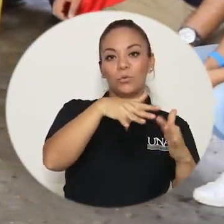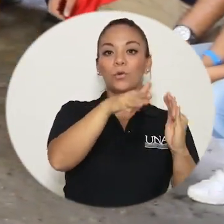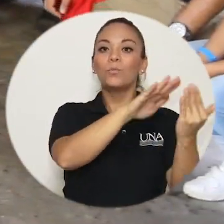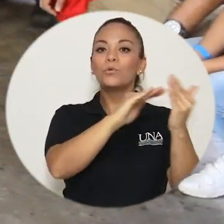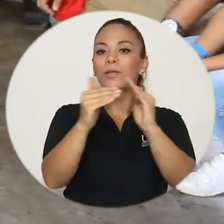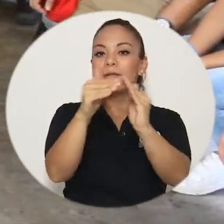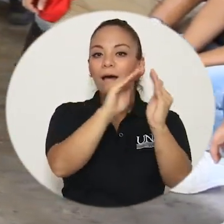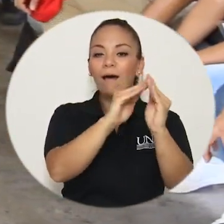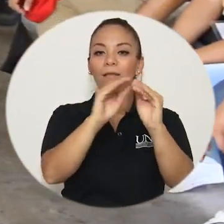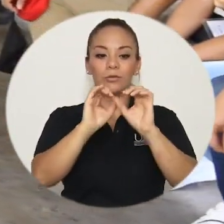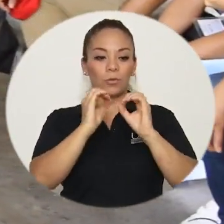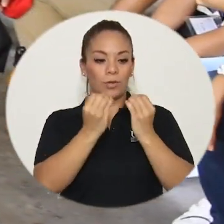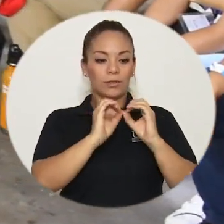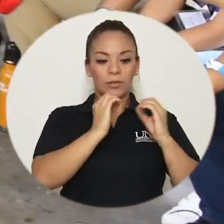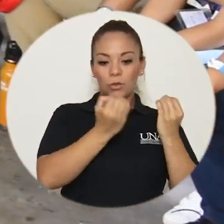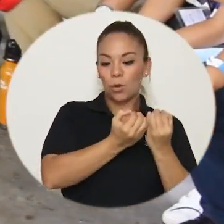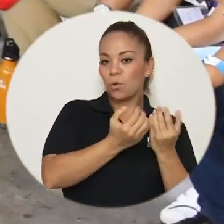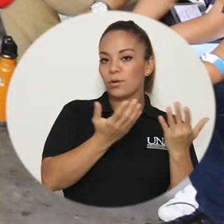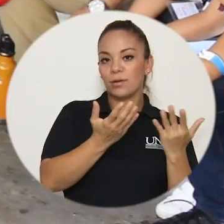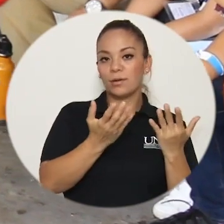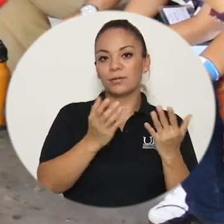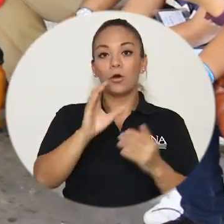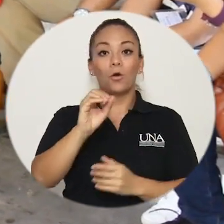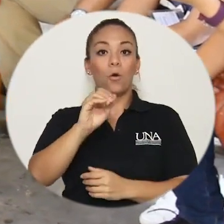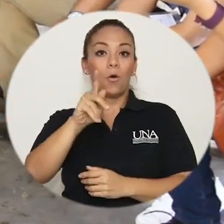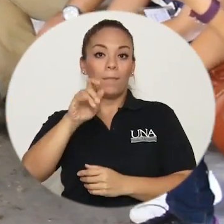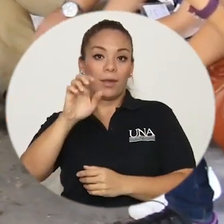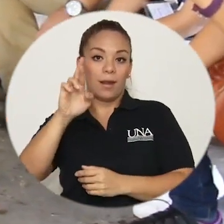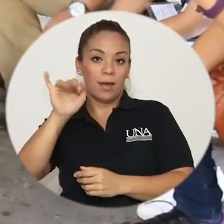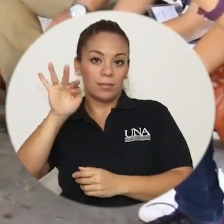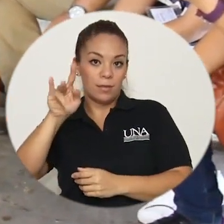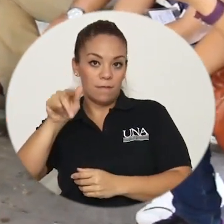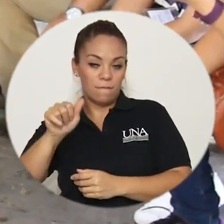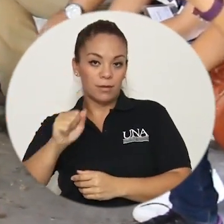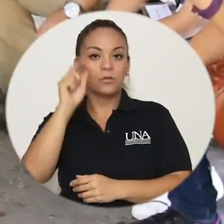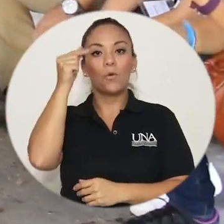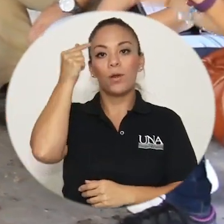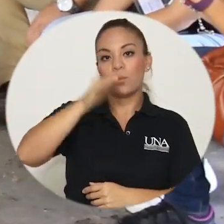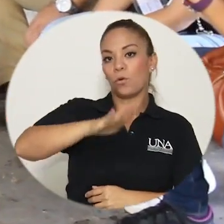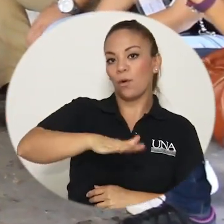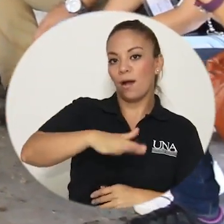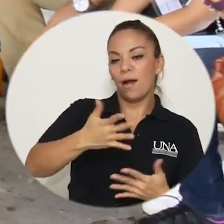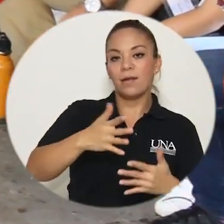con comunidades, organizaciones de base, como cooperativas, gobiernos locales,